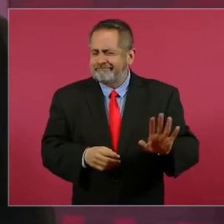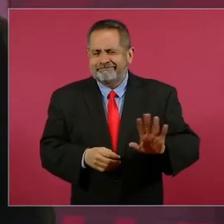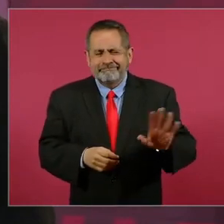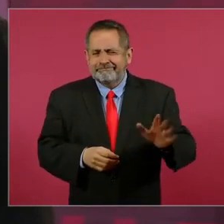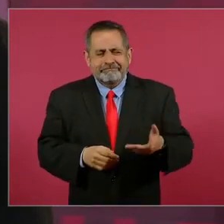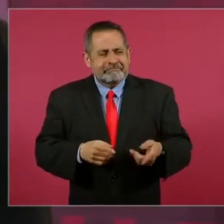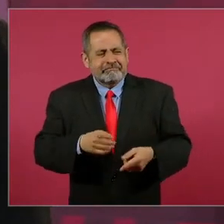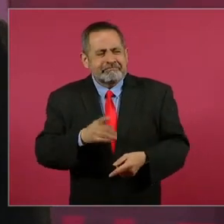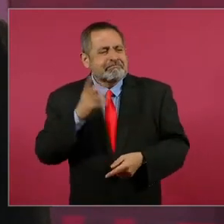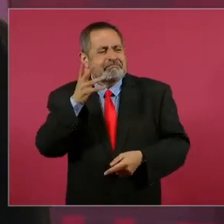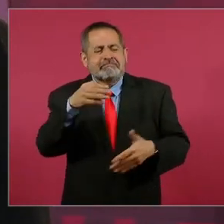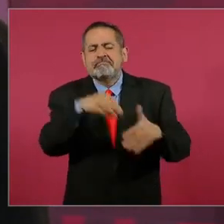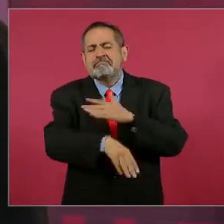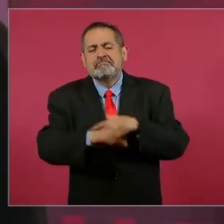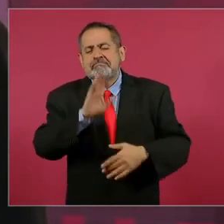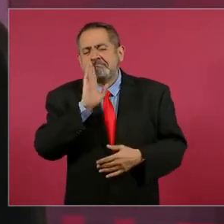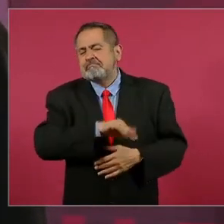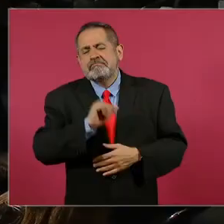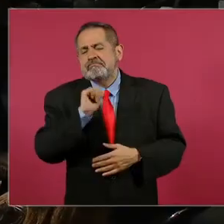mal.